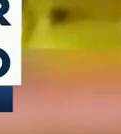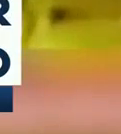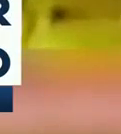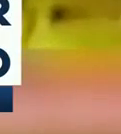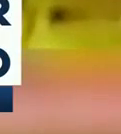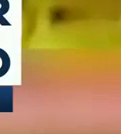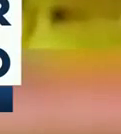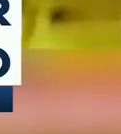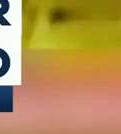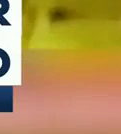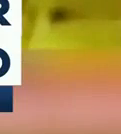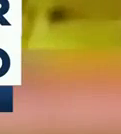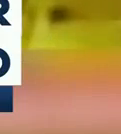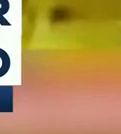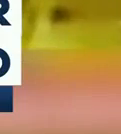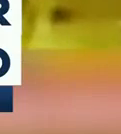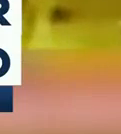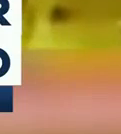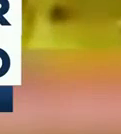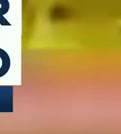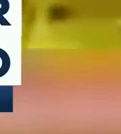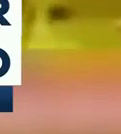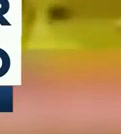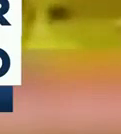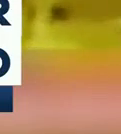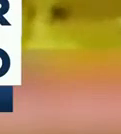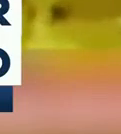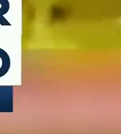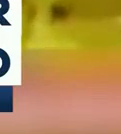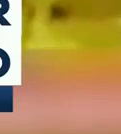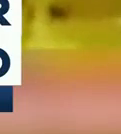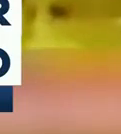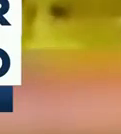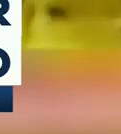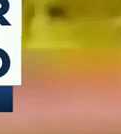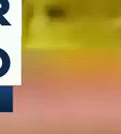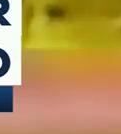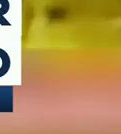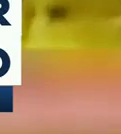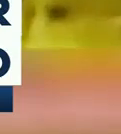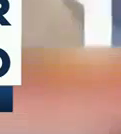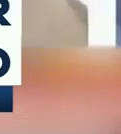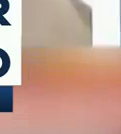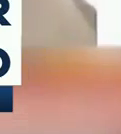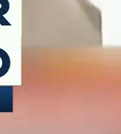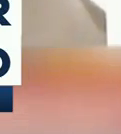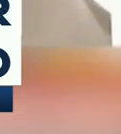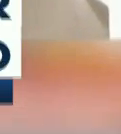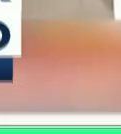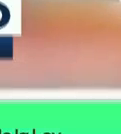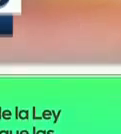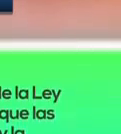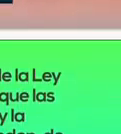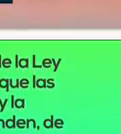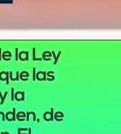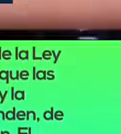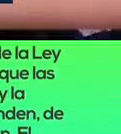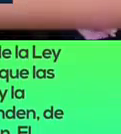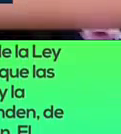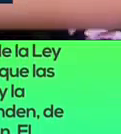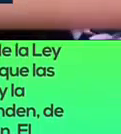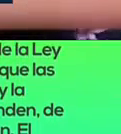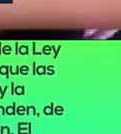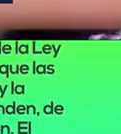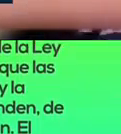avistan cadáver de una mujer desde una tricimoto. El hecho fue captado por una cámara de seguridad.